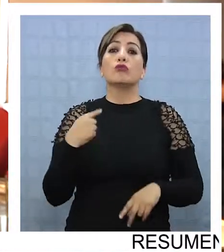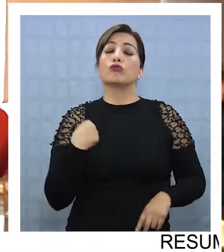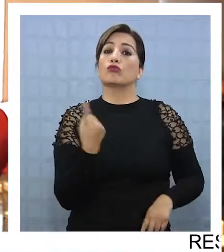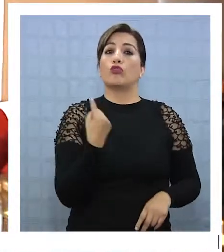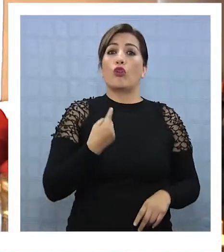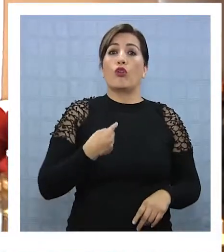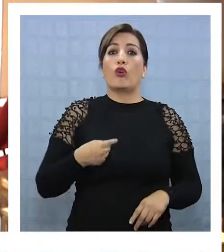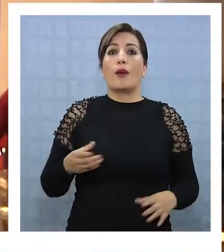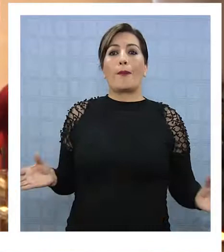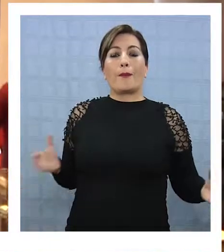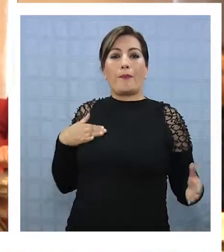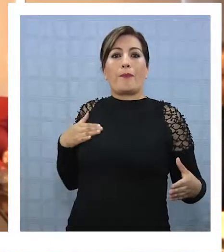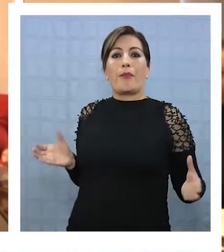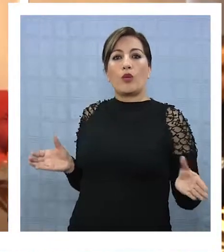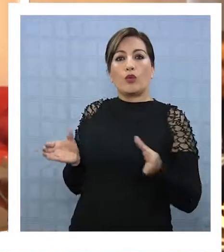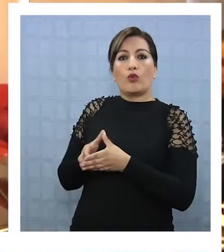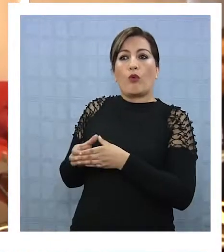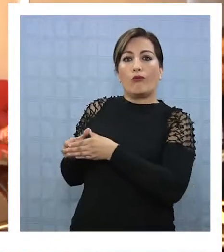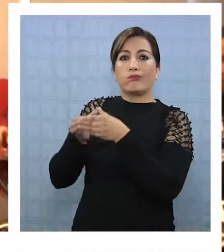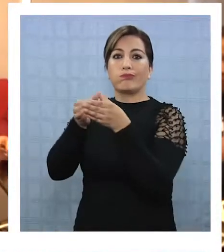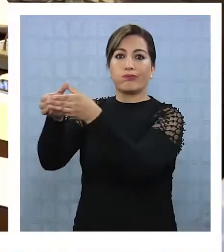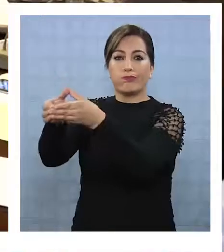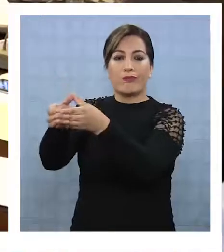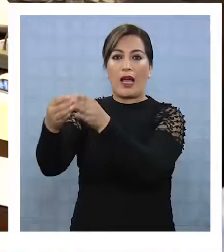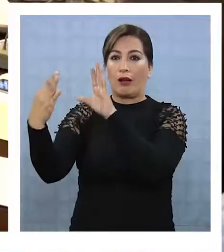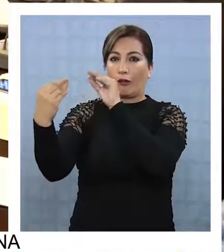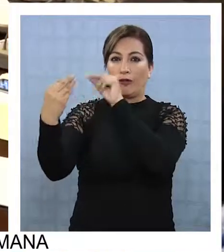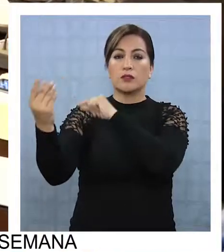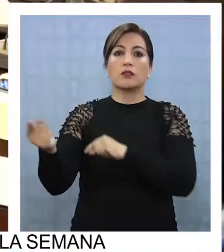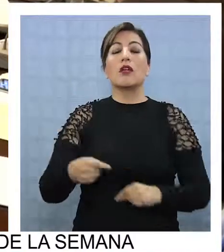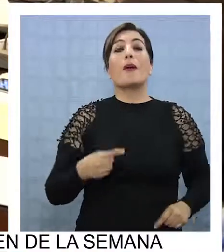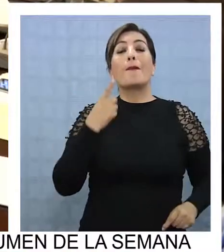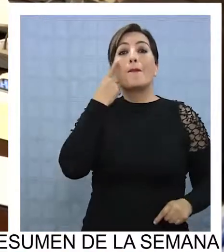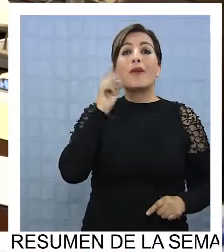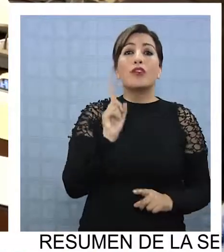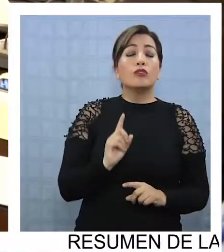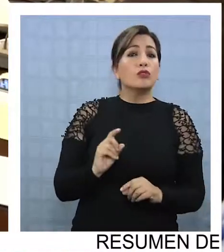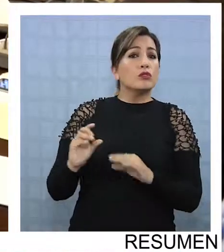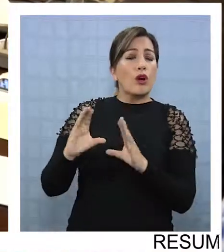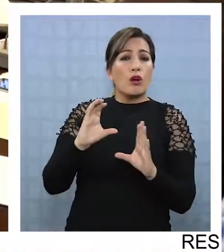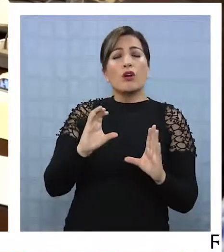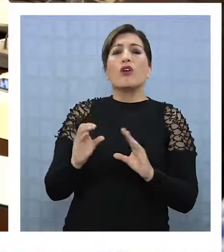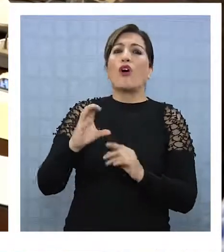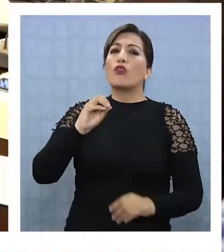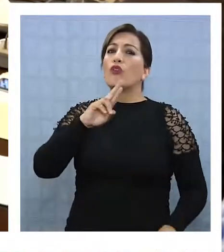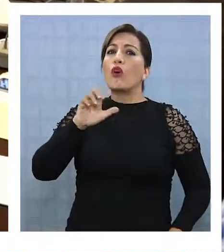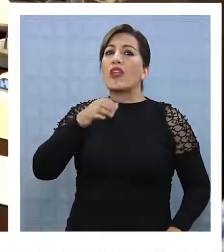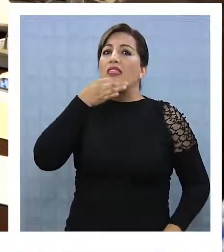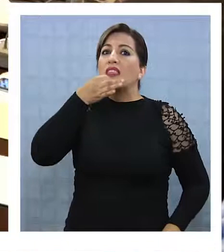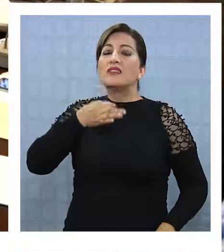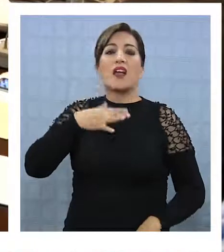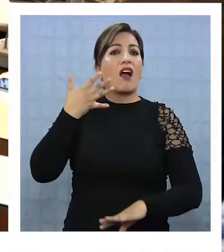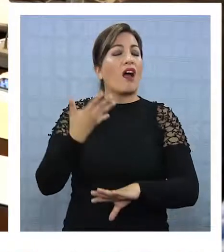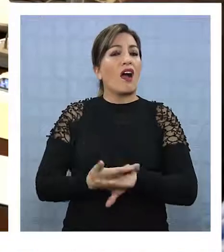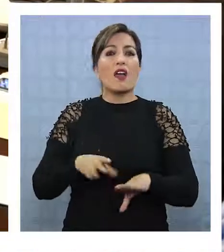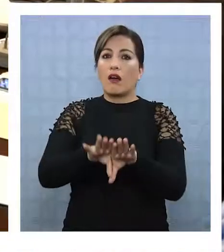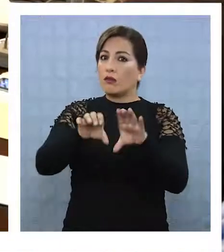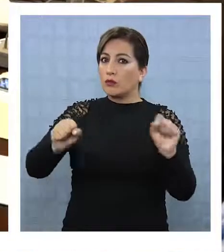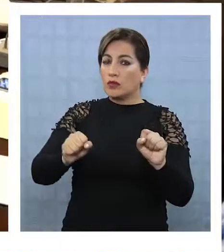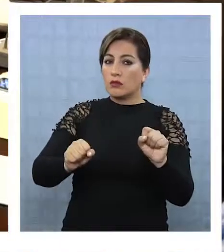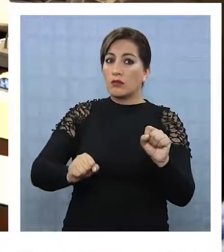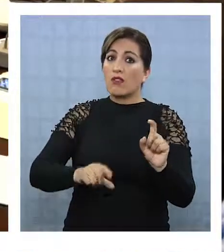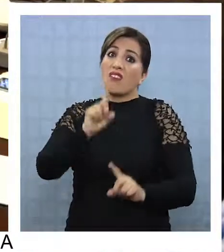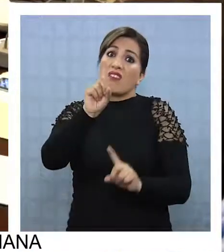solo, fuimos la bancada, digamos, de gobierno. Sin embargo, los consejeros aclaran que en sala existía quórum,